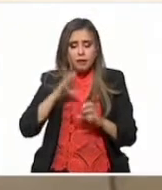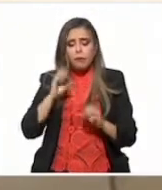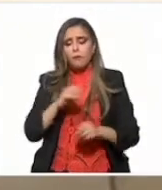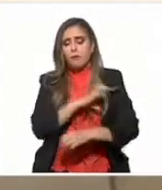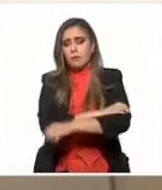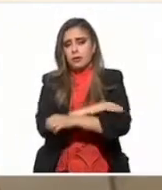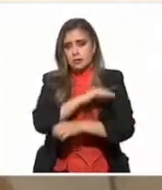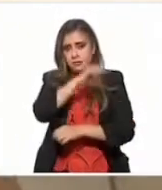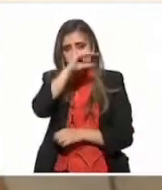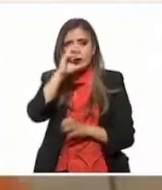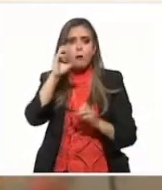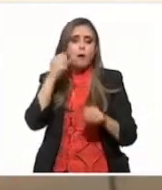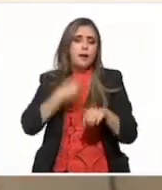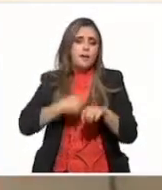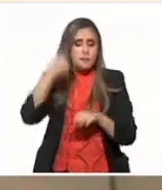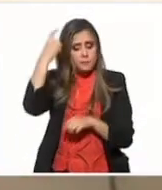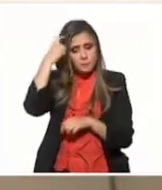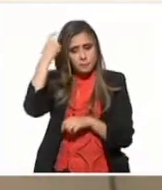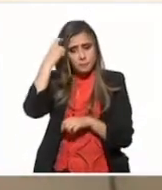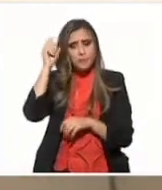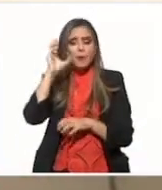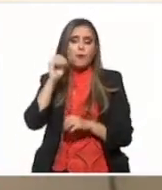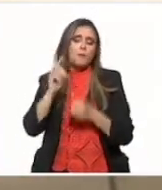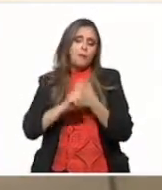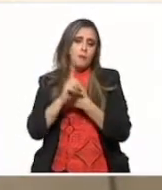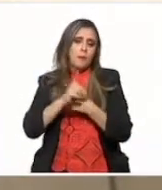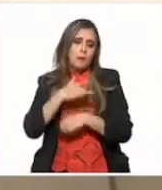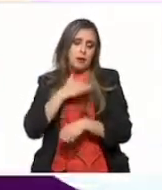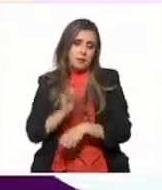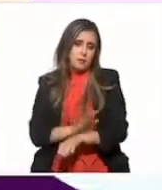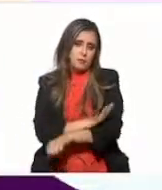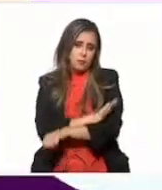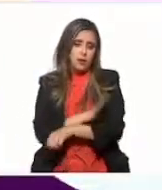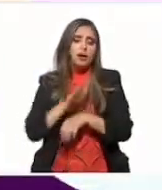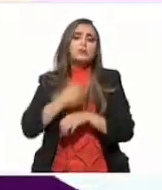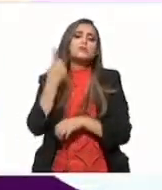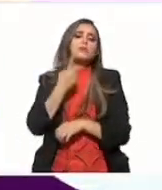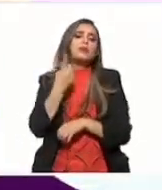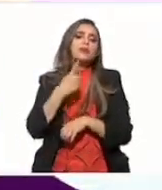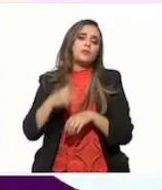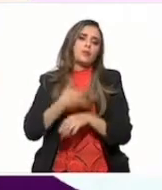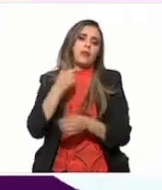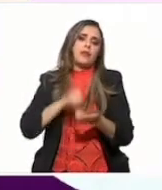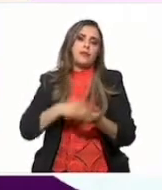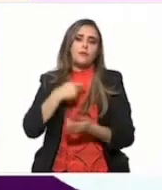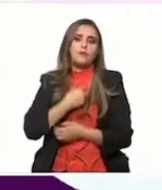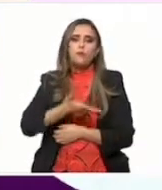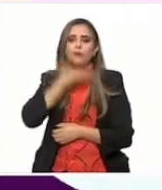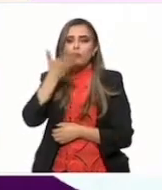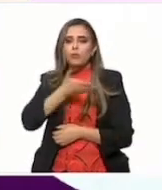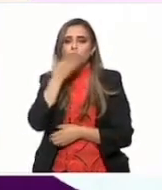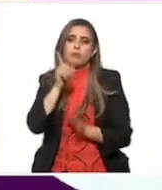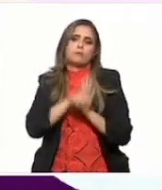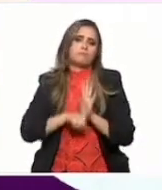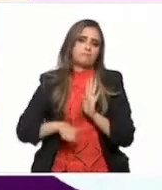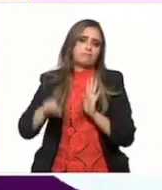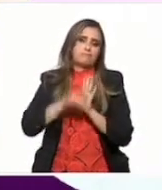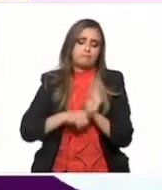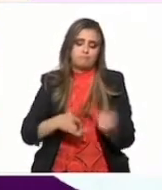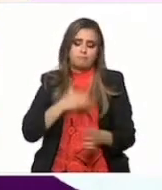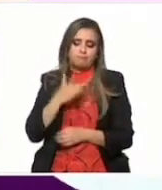cerebrales emocionales psiquiátricas porque porque tenemos una mala relación con nuestro sentir